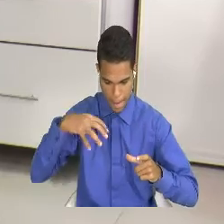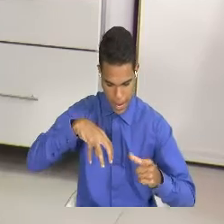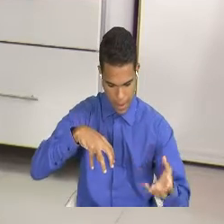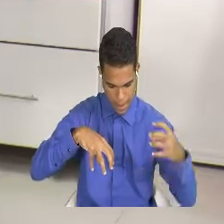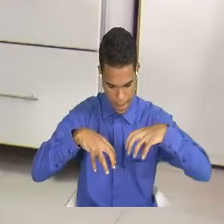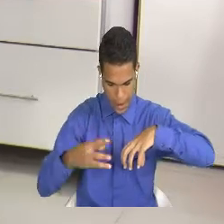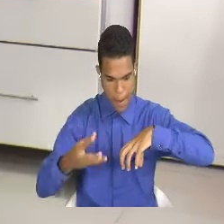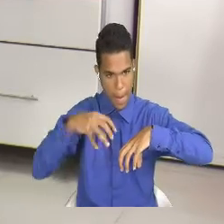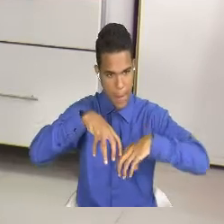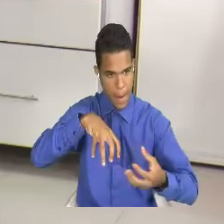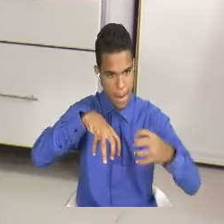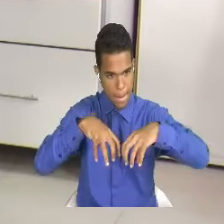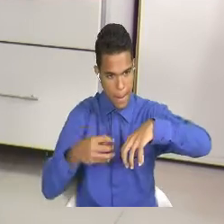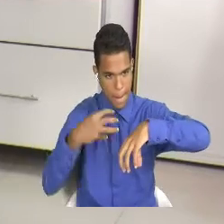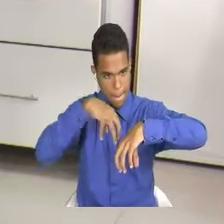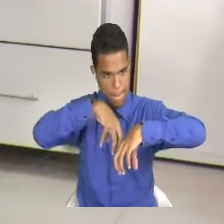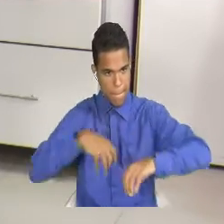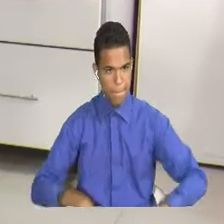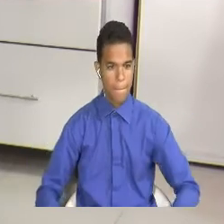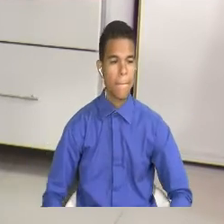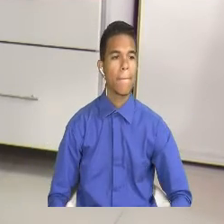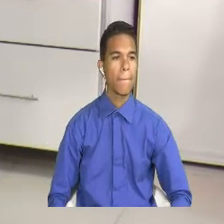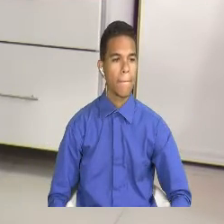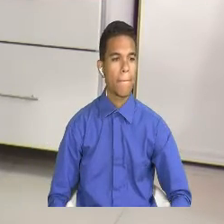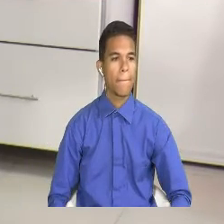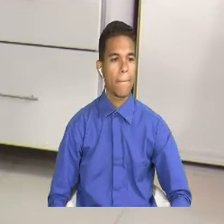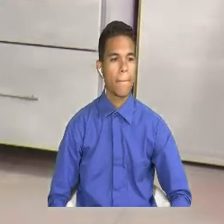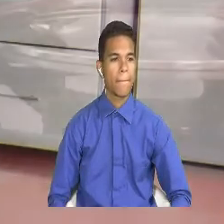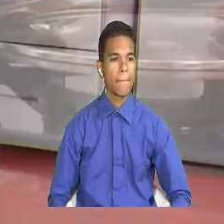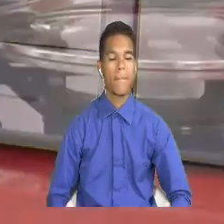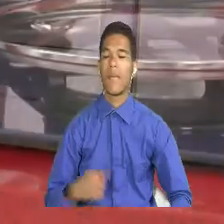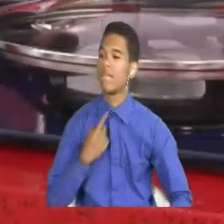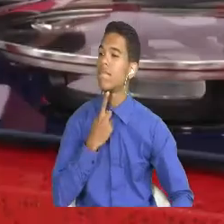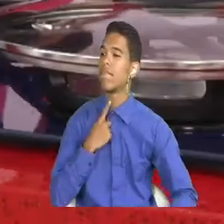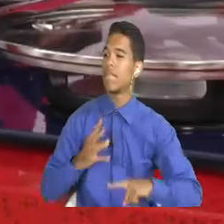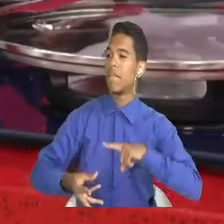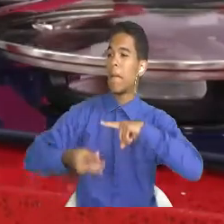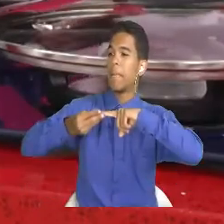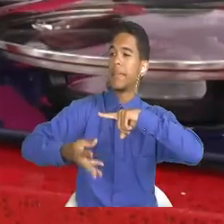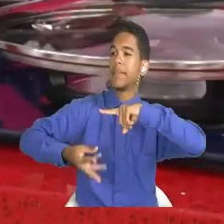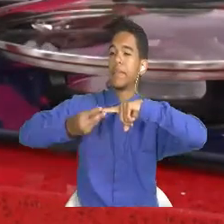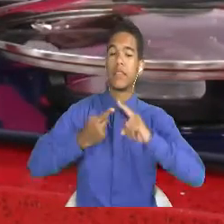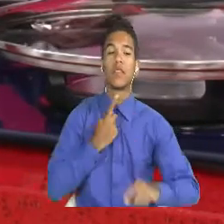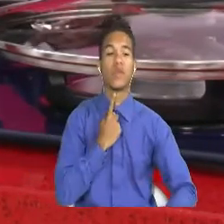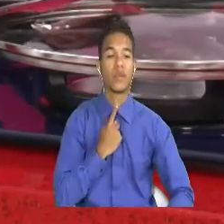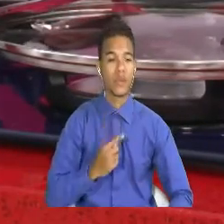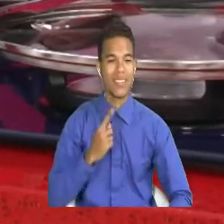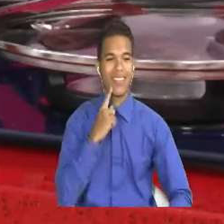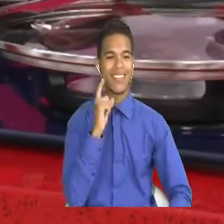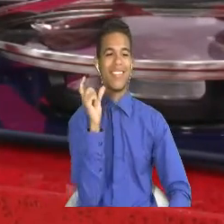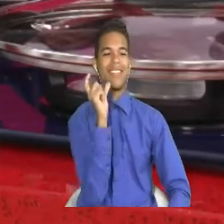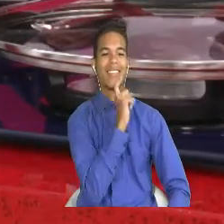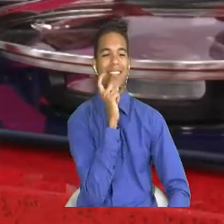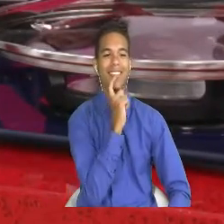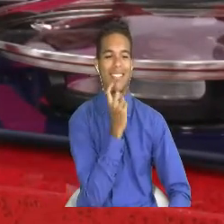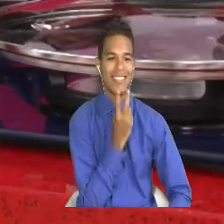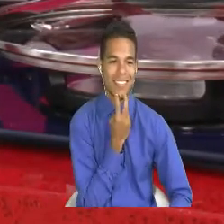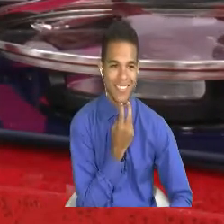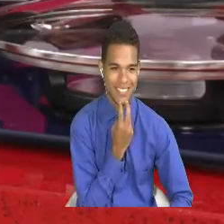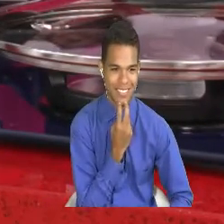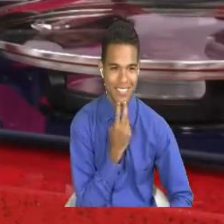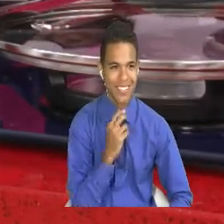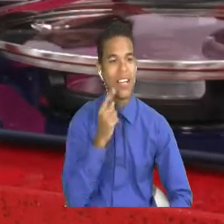A mí la palabra adicionar me encanta. Como les decía, este rebozado es muy sencillo. Harina de trigo, huevo y azúcar.